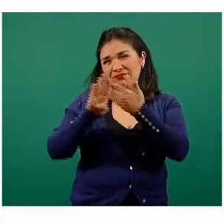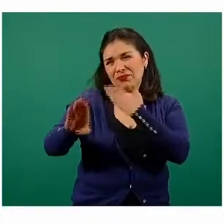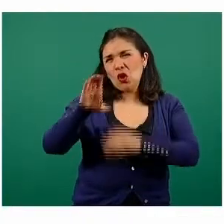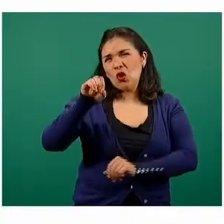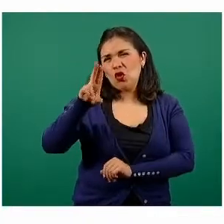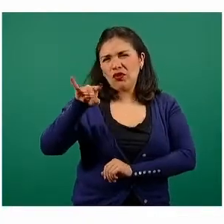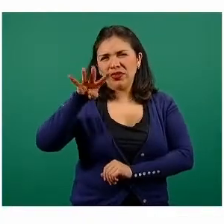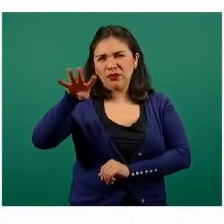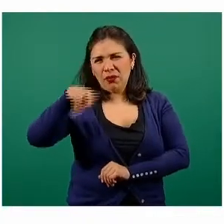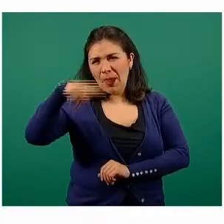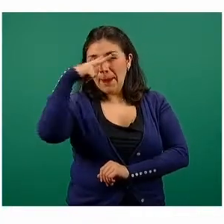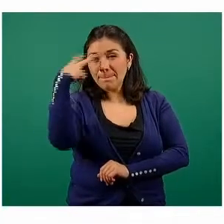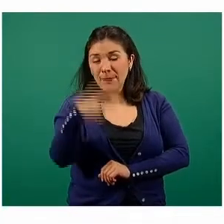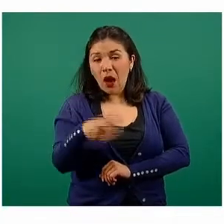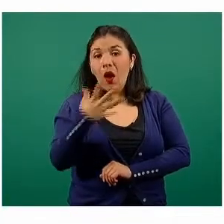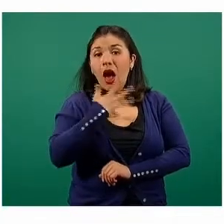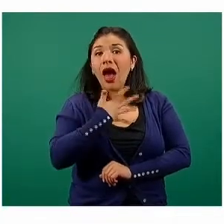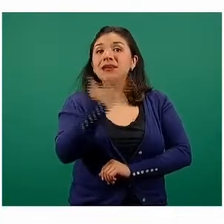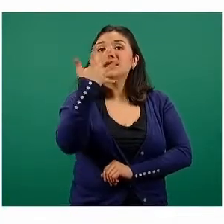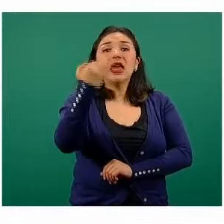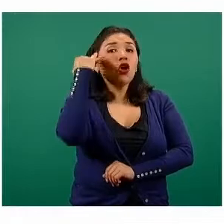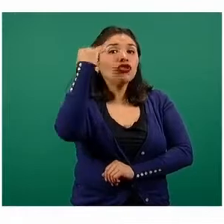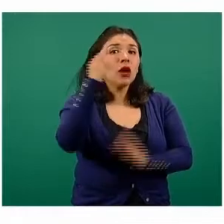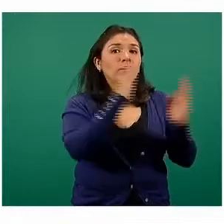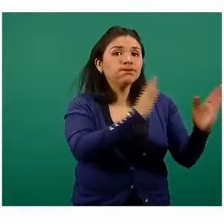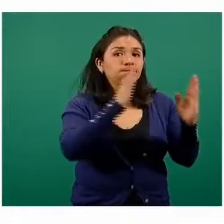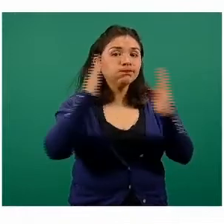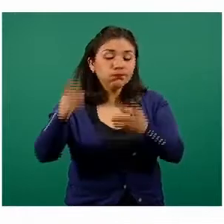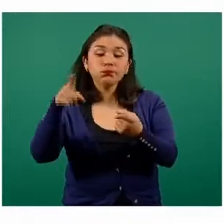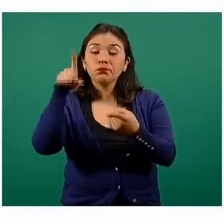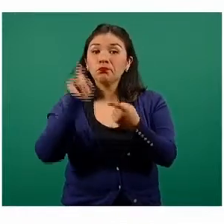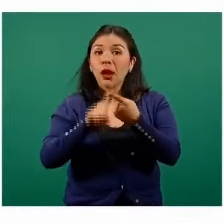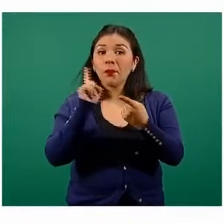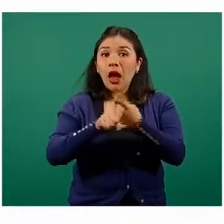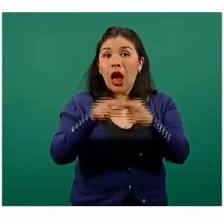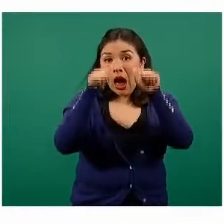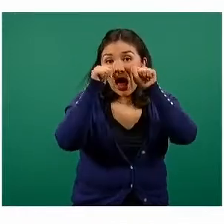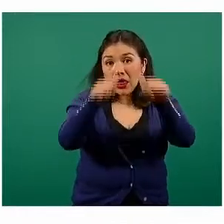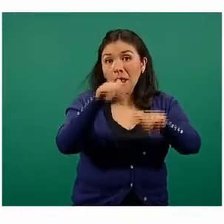en México tiene 5 fases claramente definidas. La primera